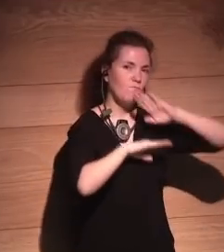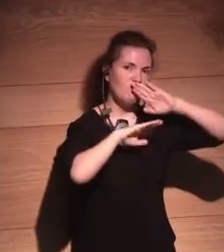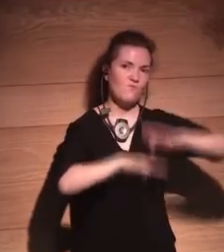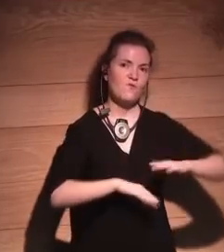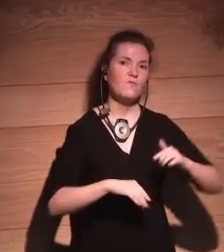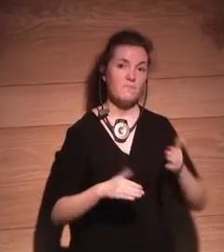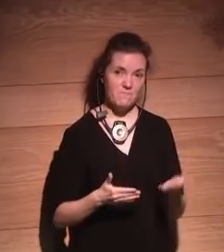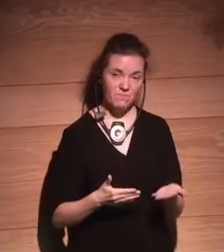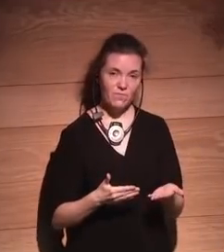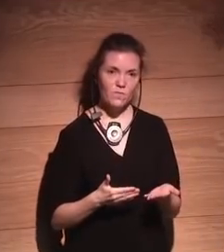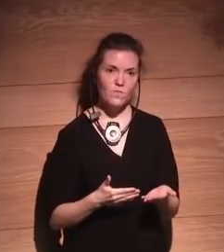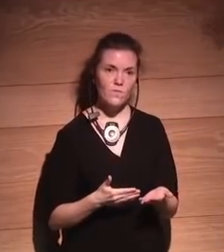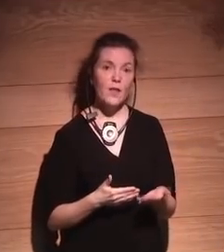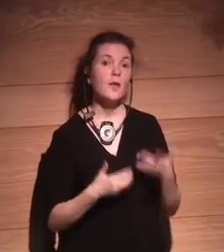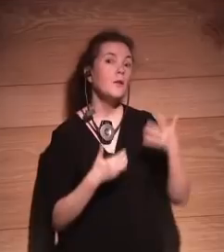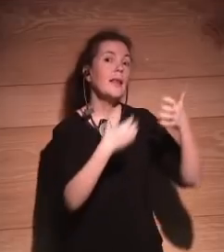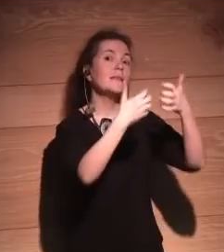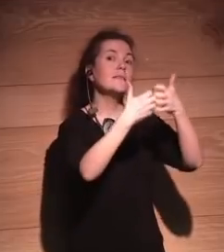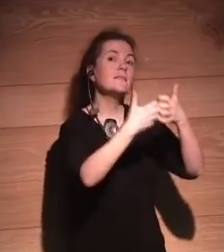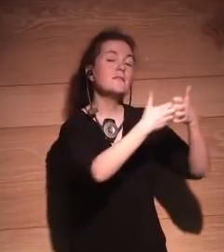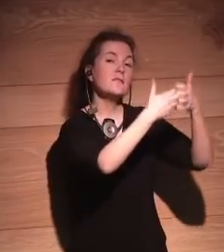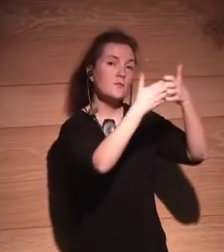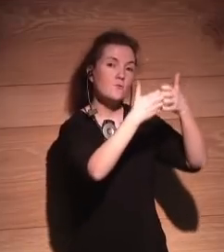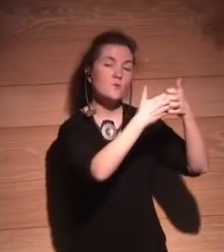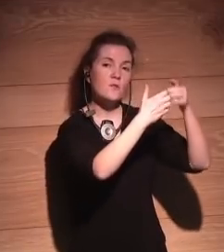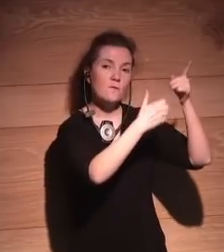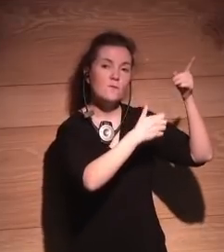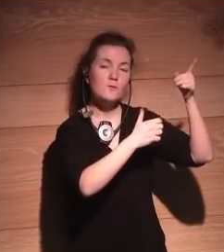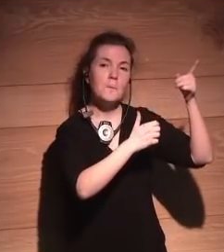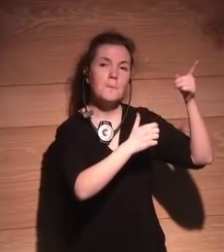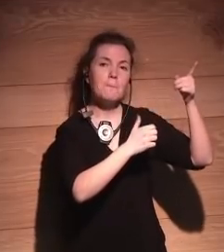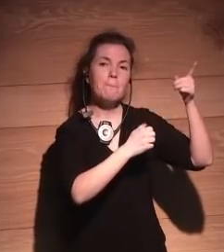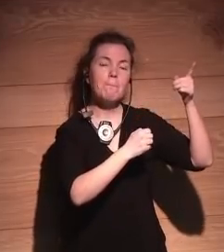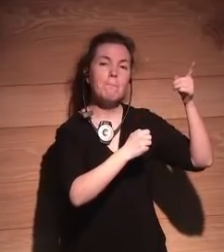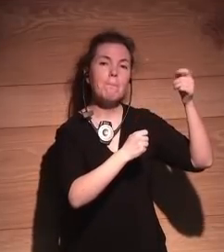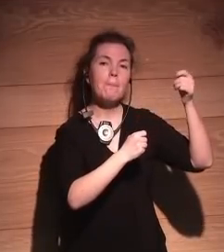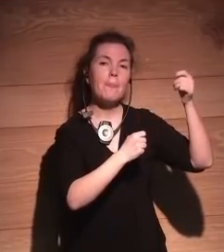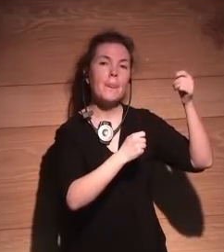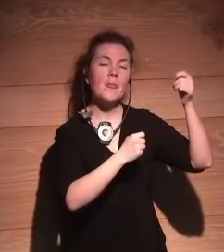y que bueno, en Estados Unidos ha sido